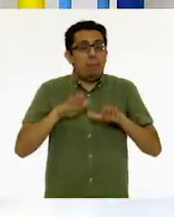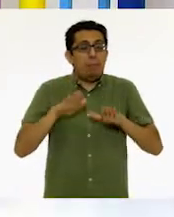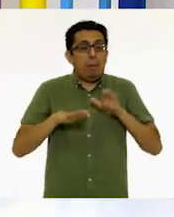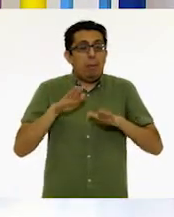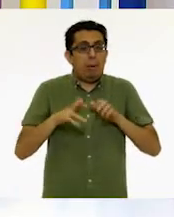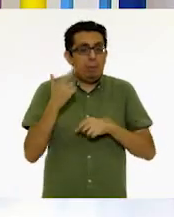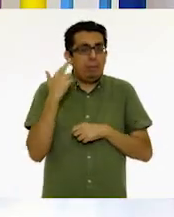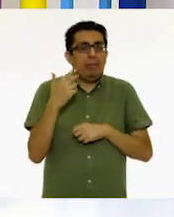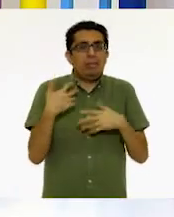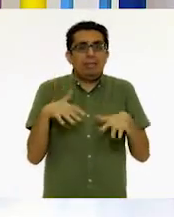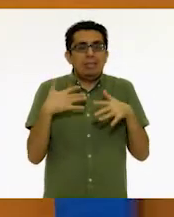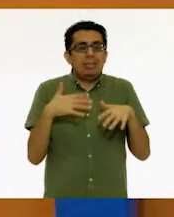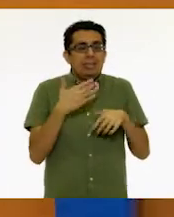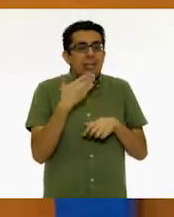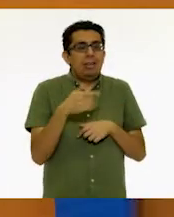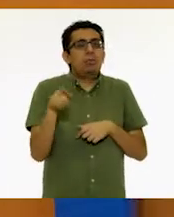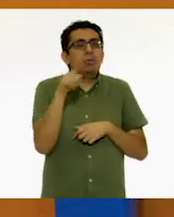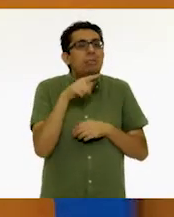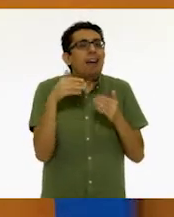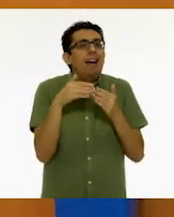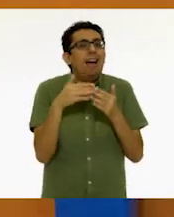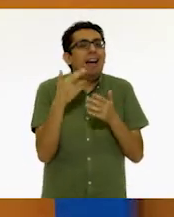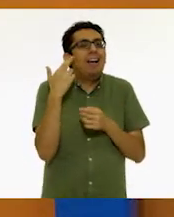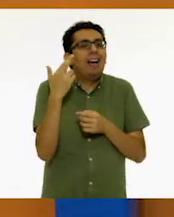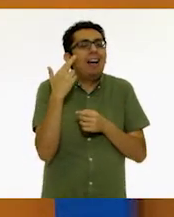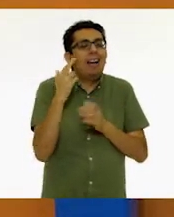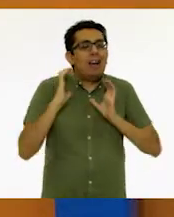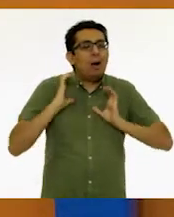Híjole, bien. ¿El de ustedes allá en casa cuál es?